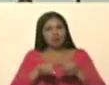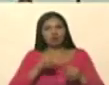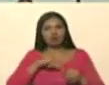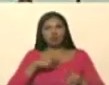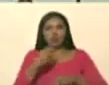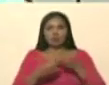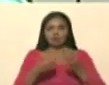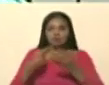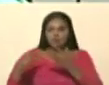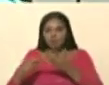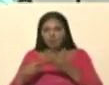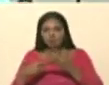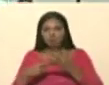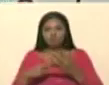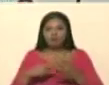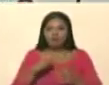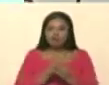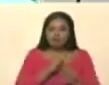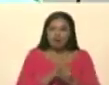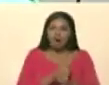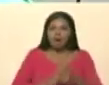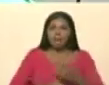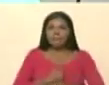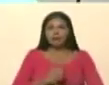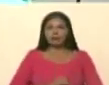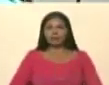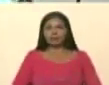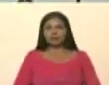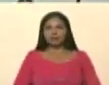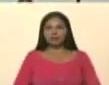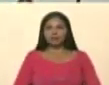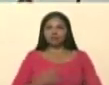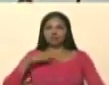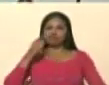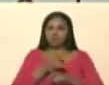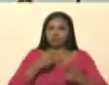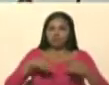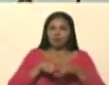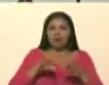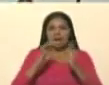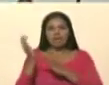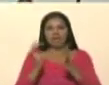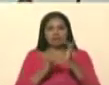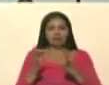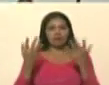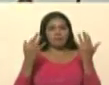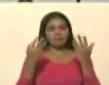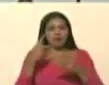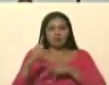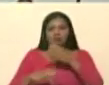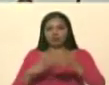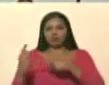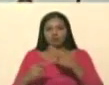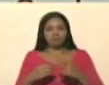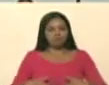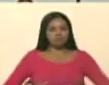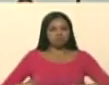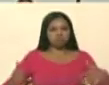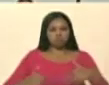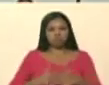las cosas obrar obrar como manda cristo con nuestras manos producir la riqueza